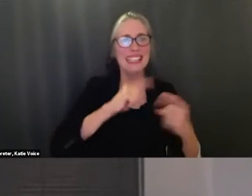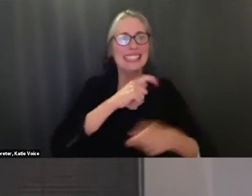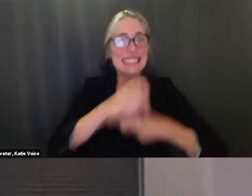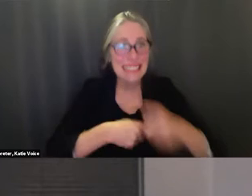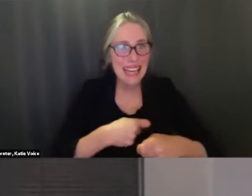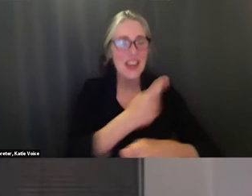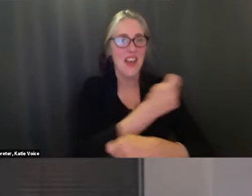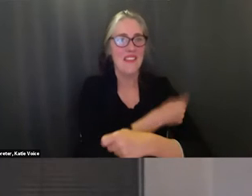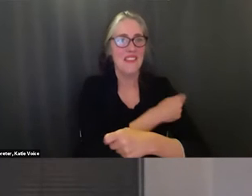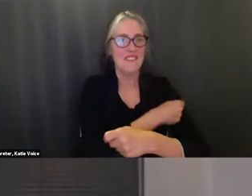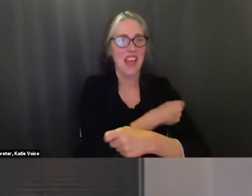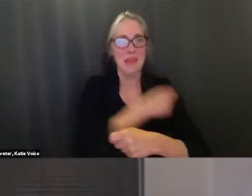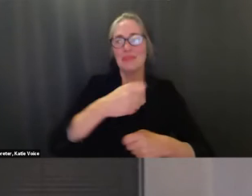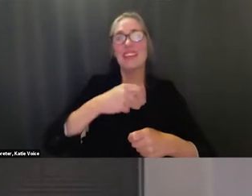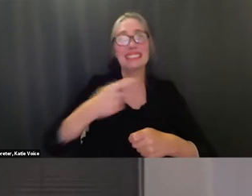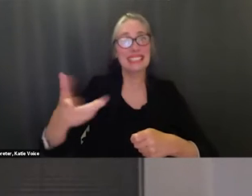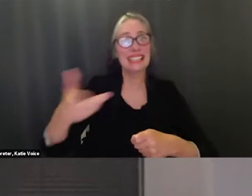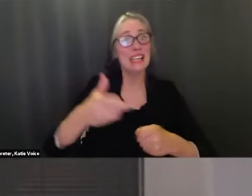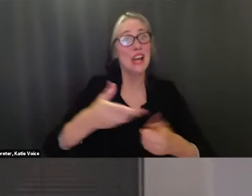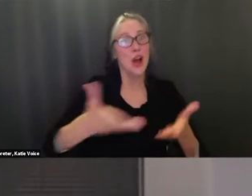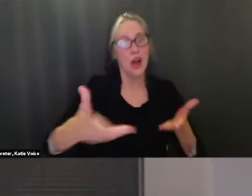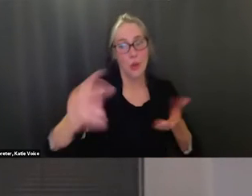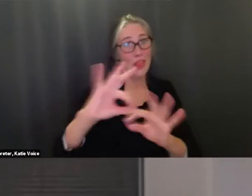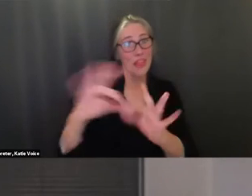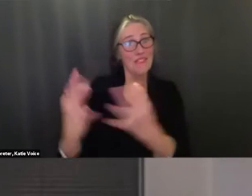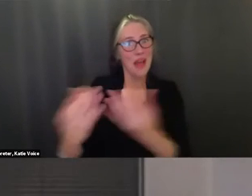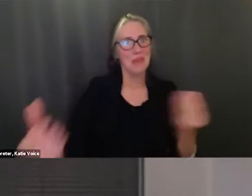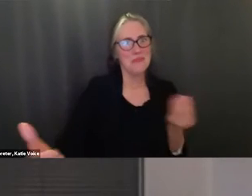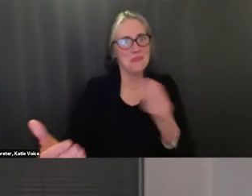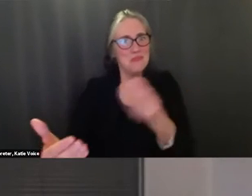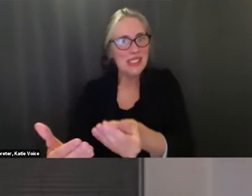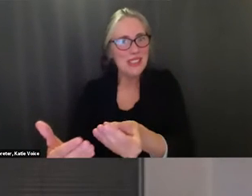familias. De hecho, cuando yo veo esto, el doctor Salk, en